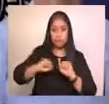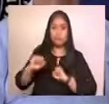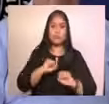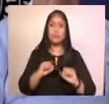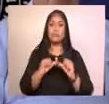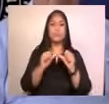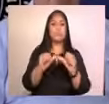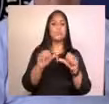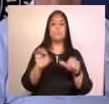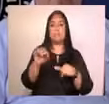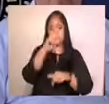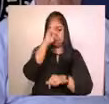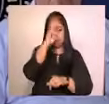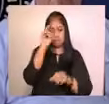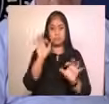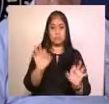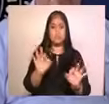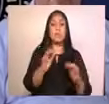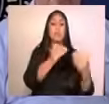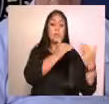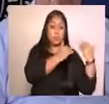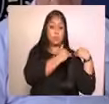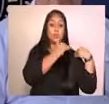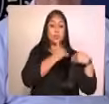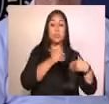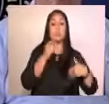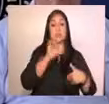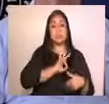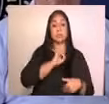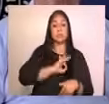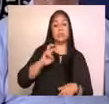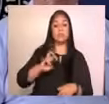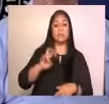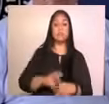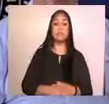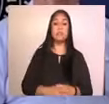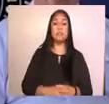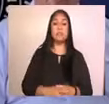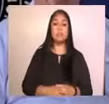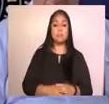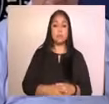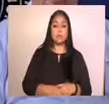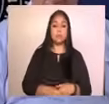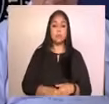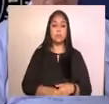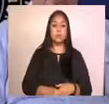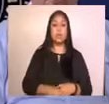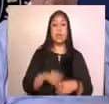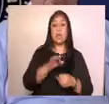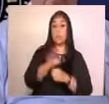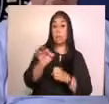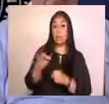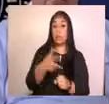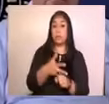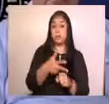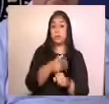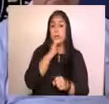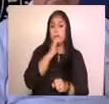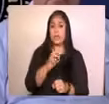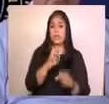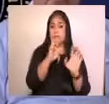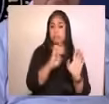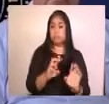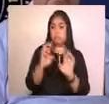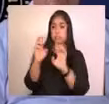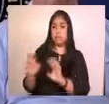con dedicación y el compromiso que la sociedad necesita. El pueblo de Guatemala es un pueblo de